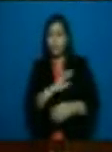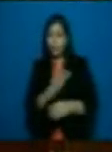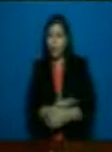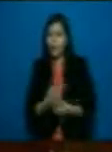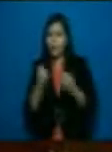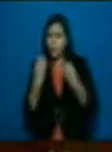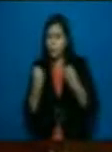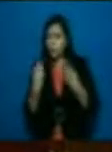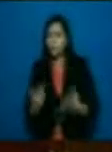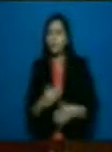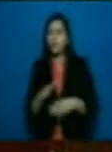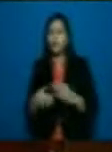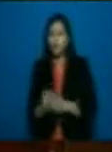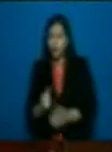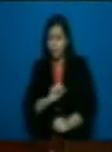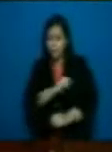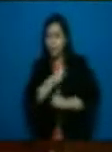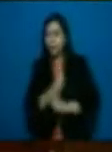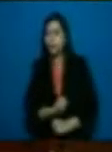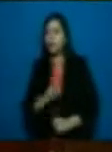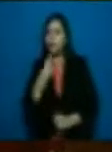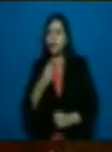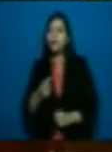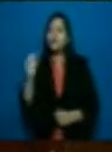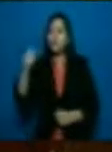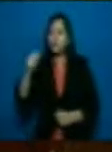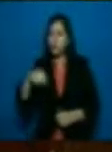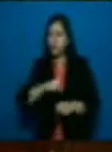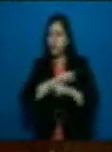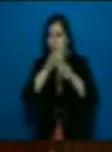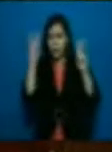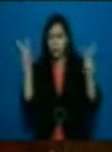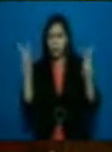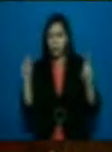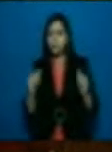muy poderosas le dijeron sí a la paz